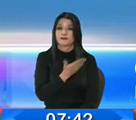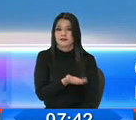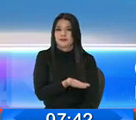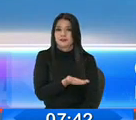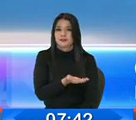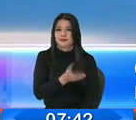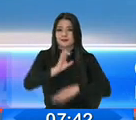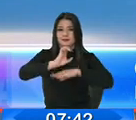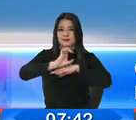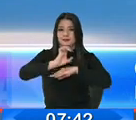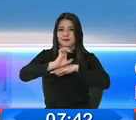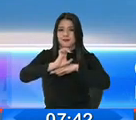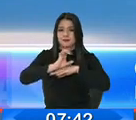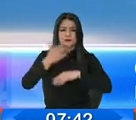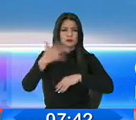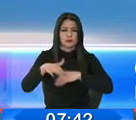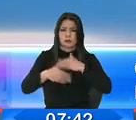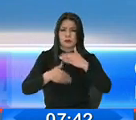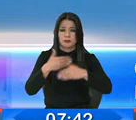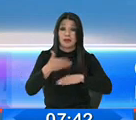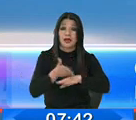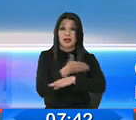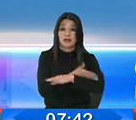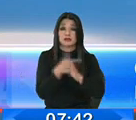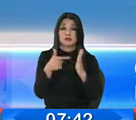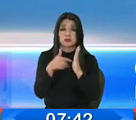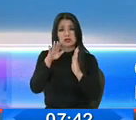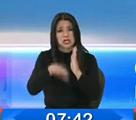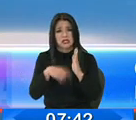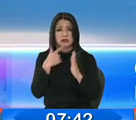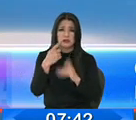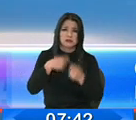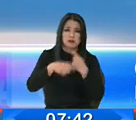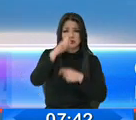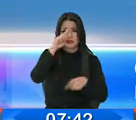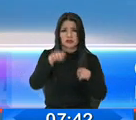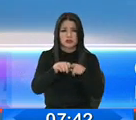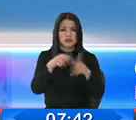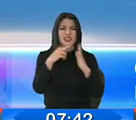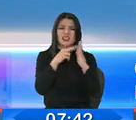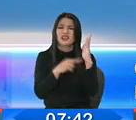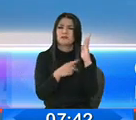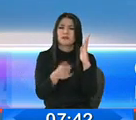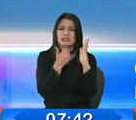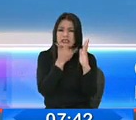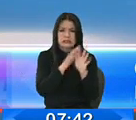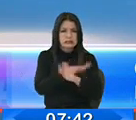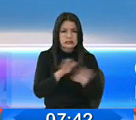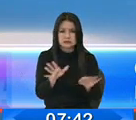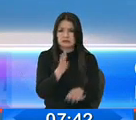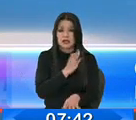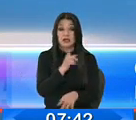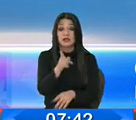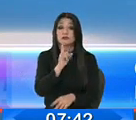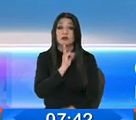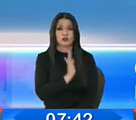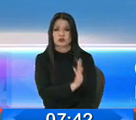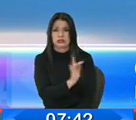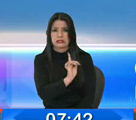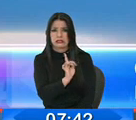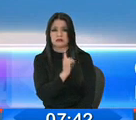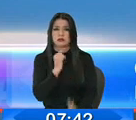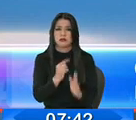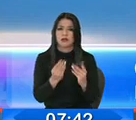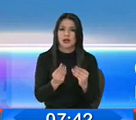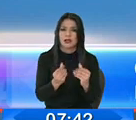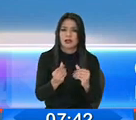Hemos desmontado una serie de medidas que dificultaban el comercio. Acuérdese que teníamos unos reglamentos técnicos que no estaban orientados a temas de